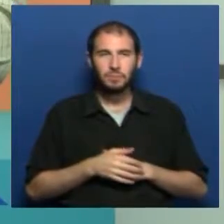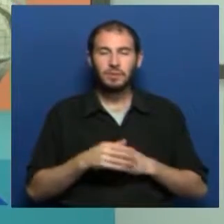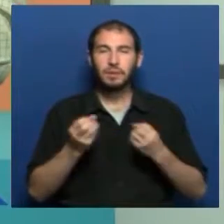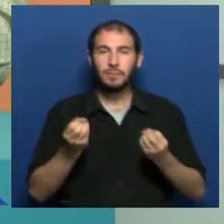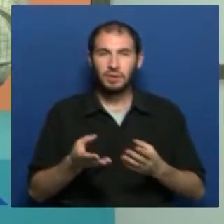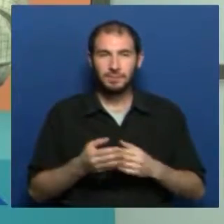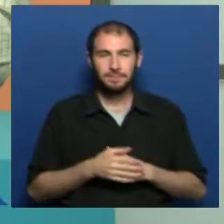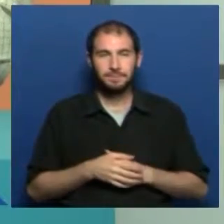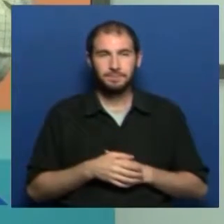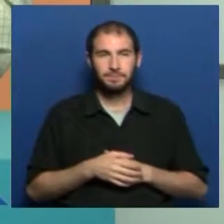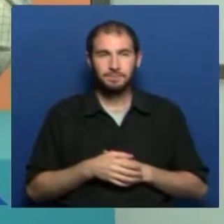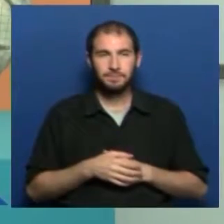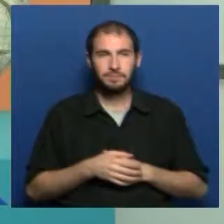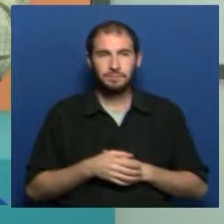porque